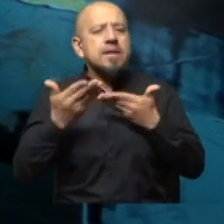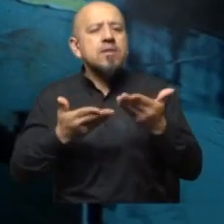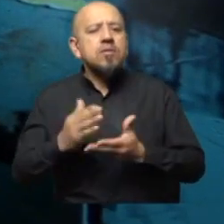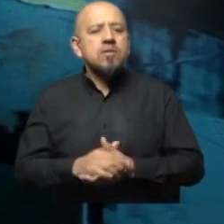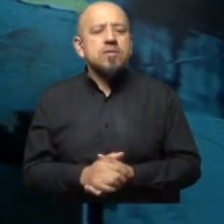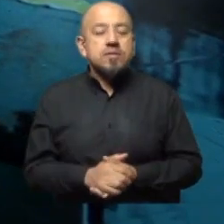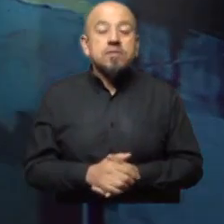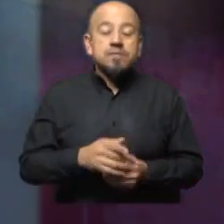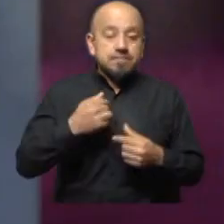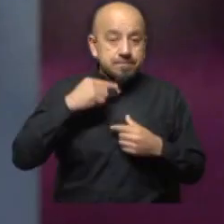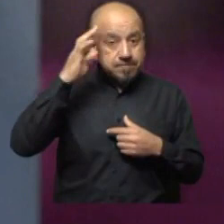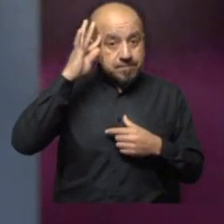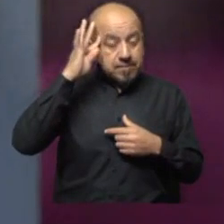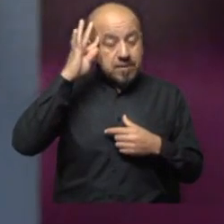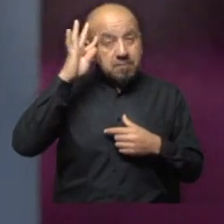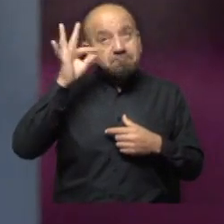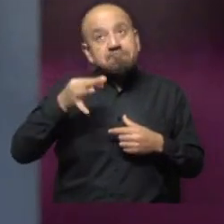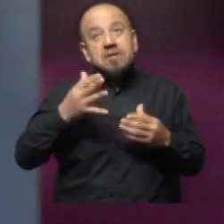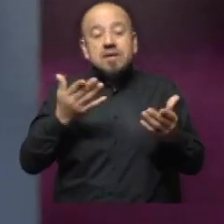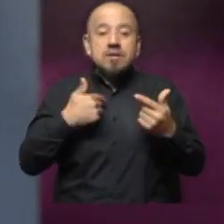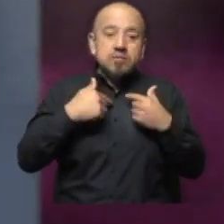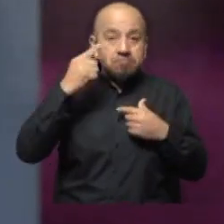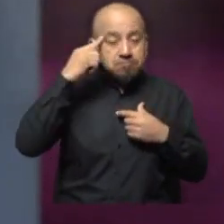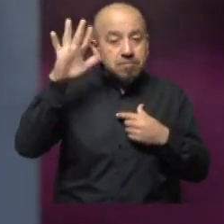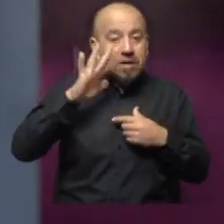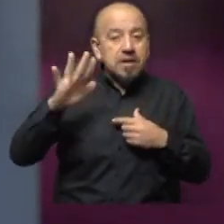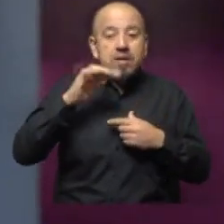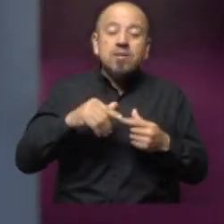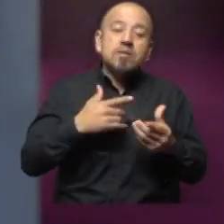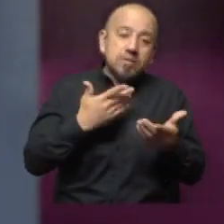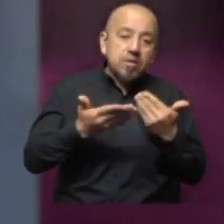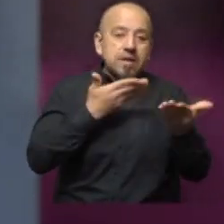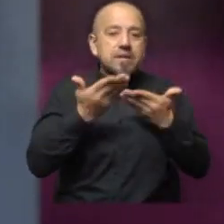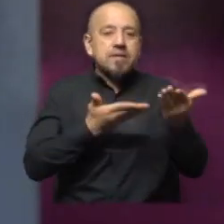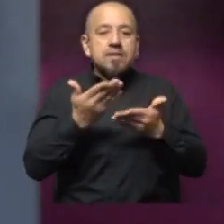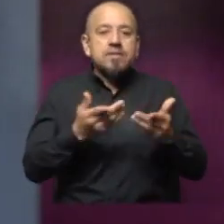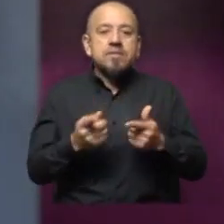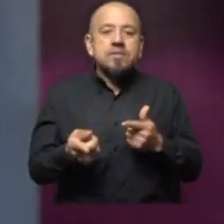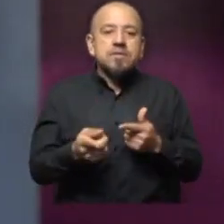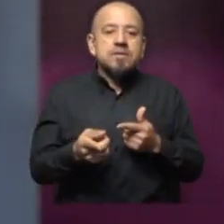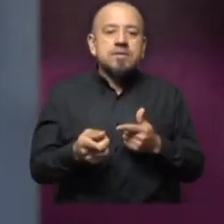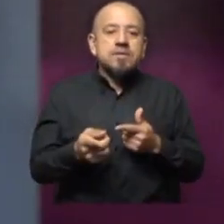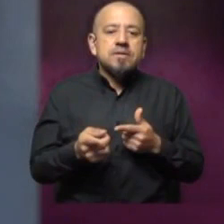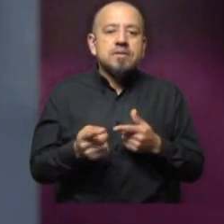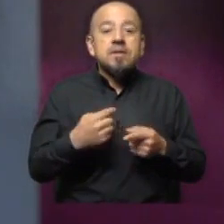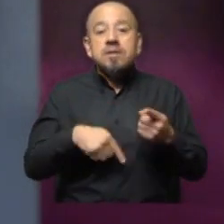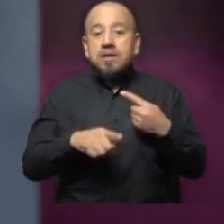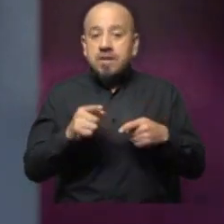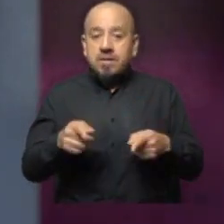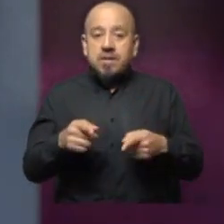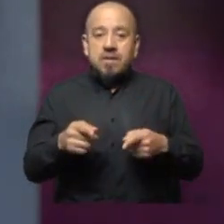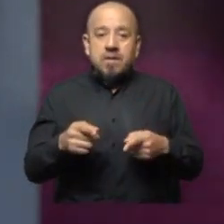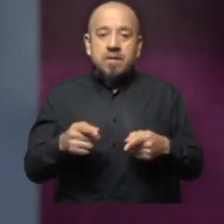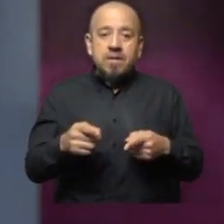bueno en realidad imagino que estaba cantando no no no me consta 100% pero me impacta como